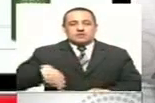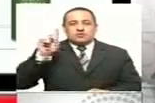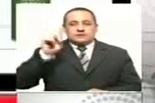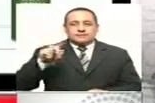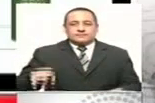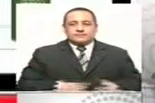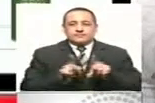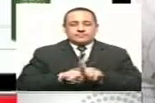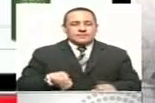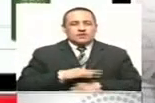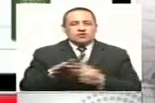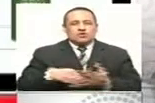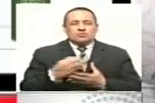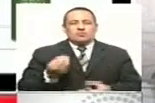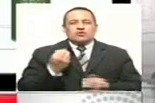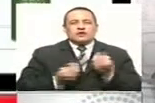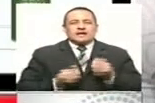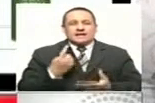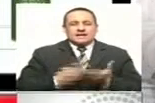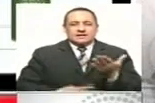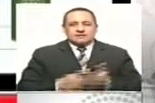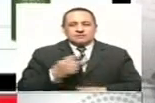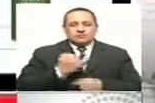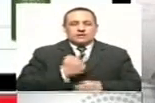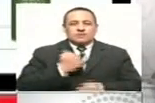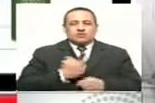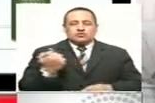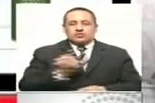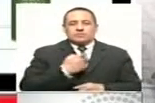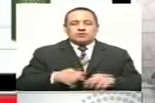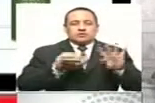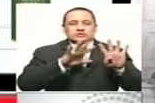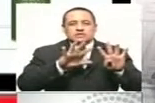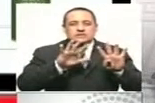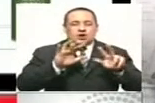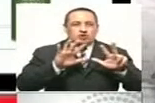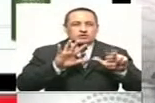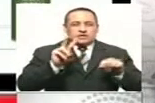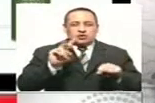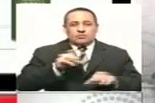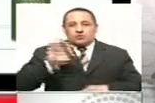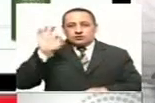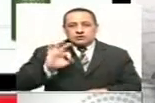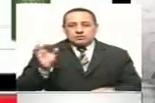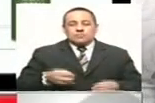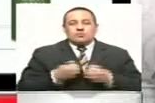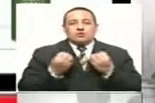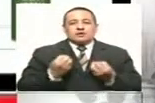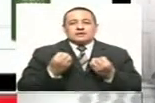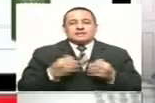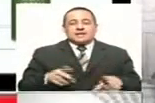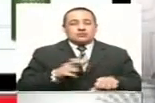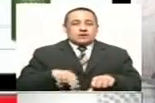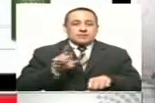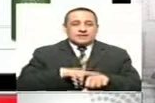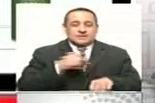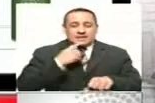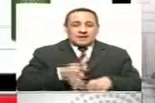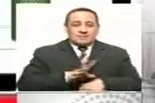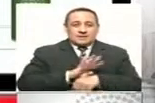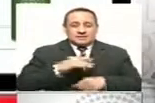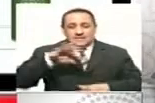¿Y esto por qué? Es decir, se llegó a una ejecución solo del 82%, Pues porque naturalmente la